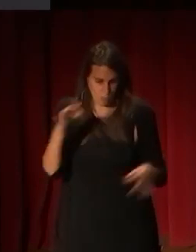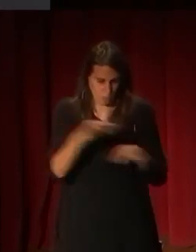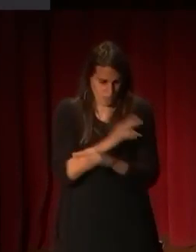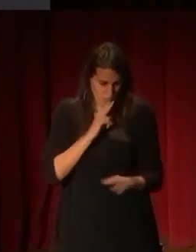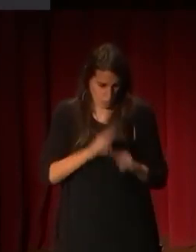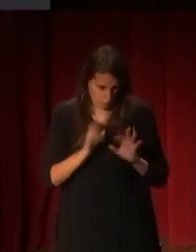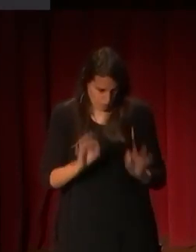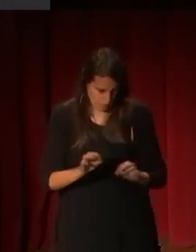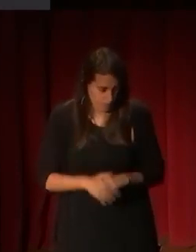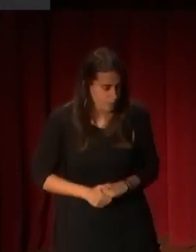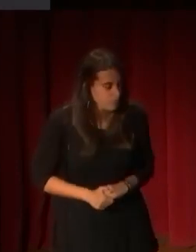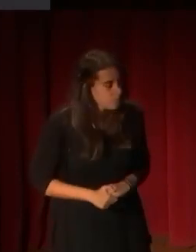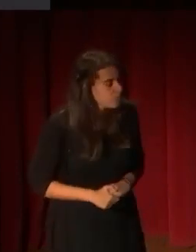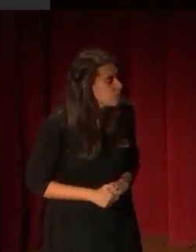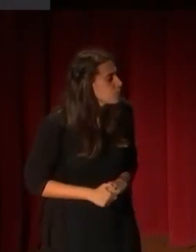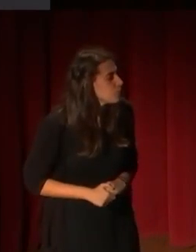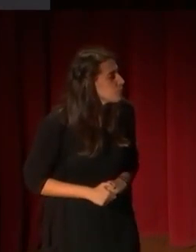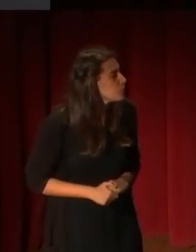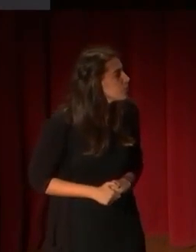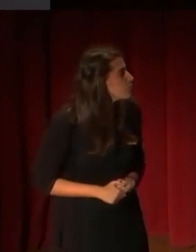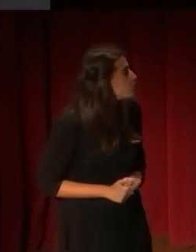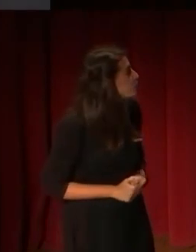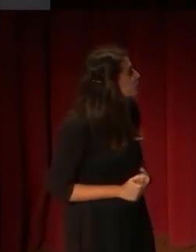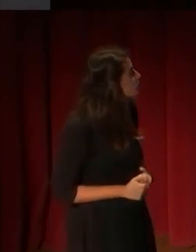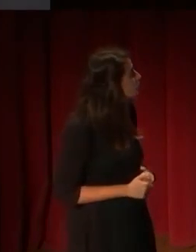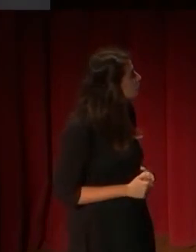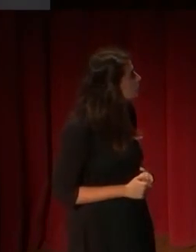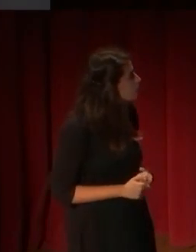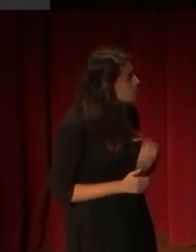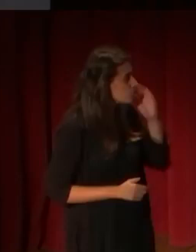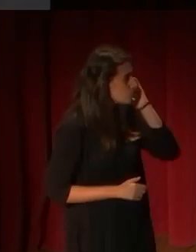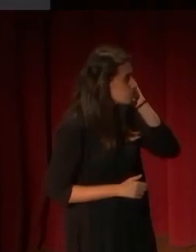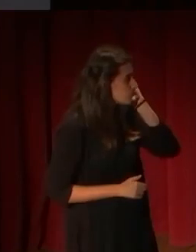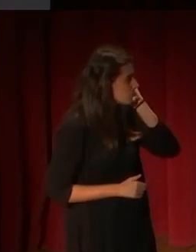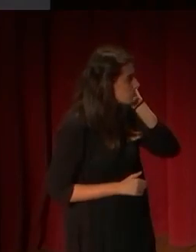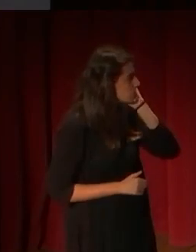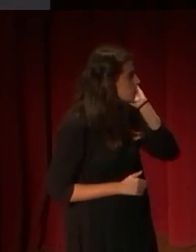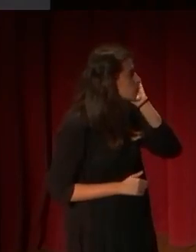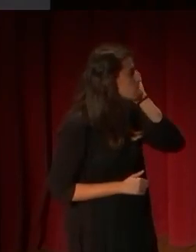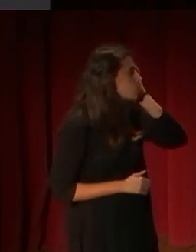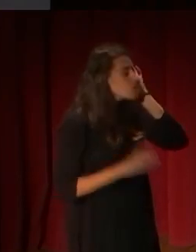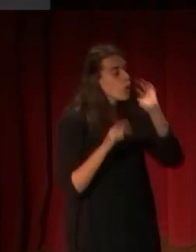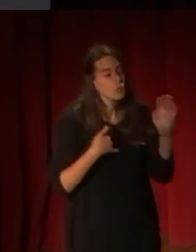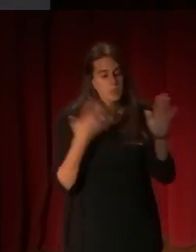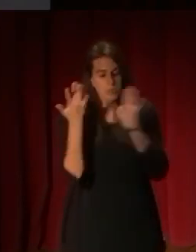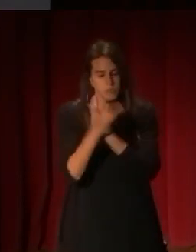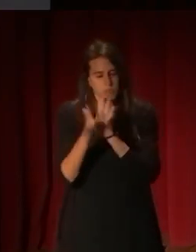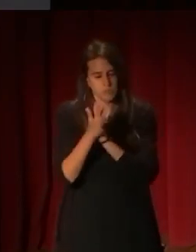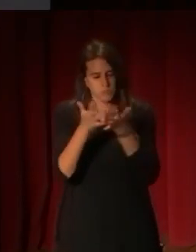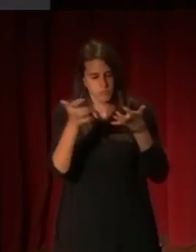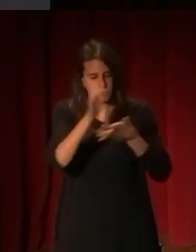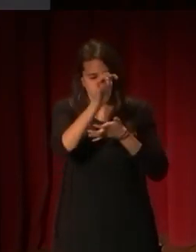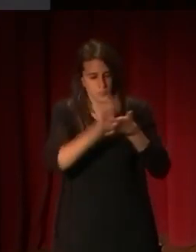pues lo digo porque tenemos una descripción de casiano del pozo que